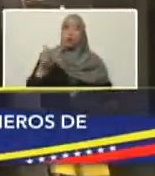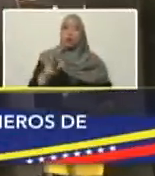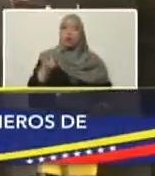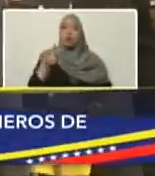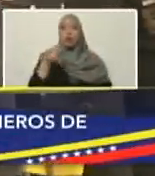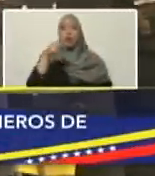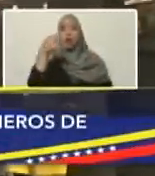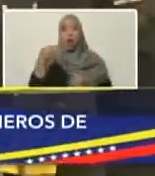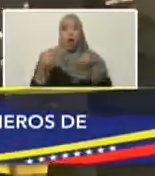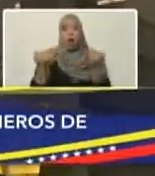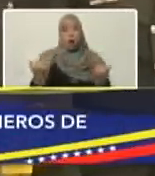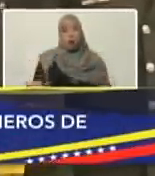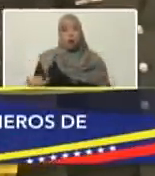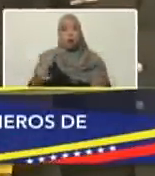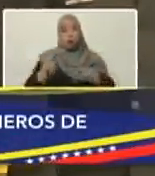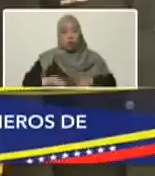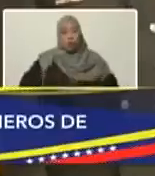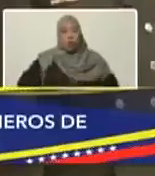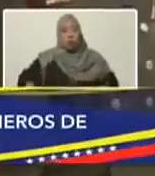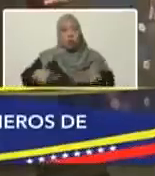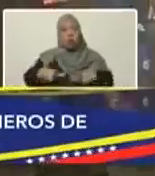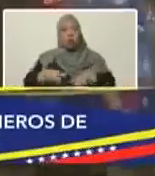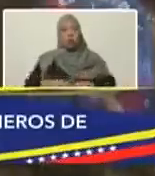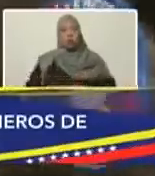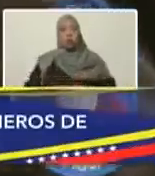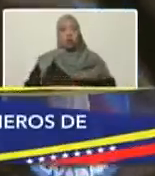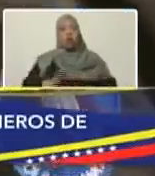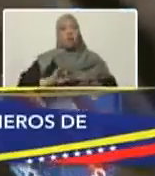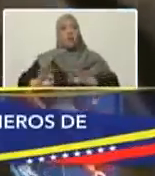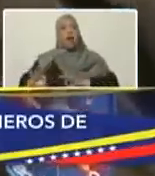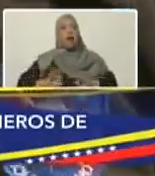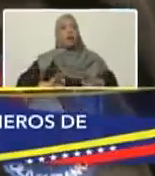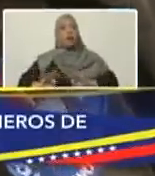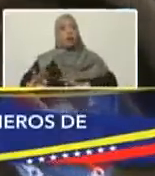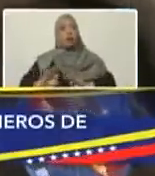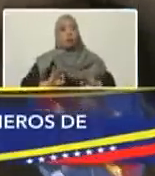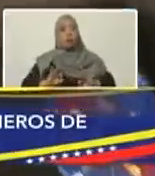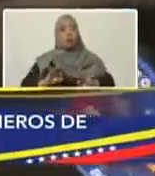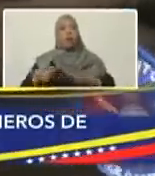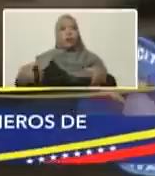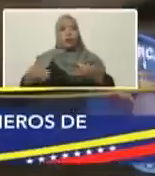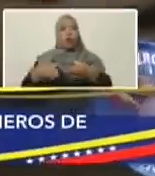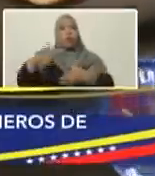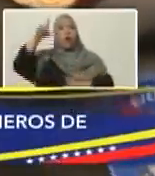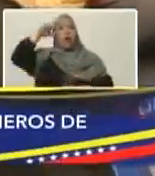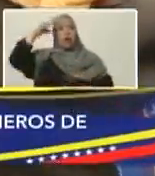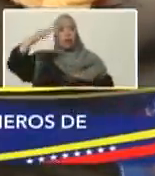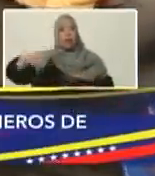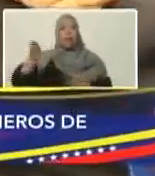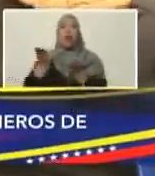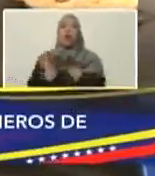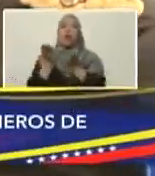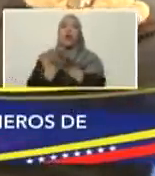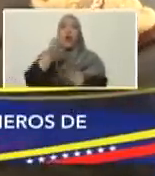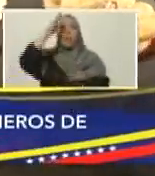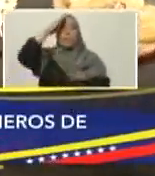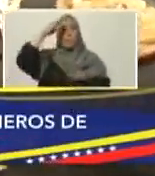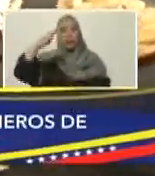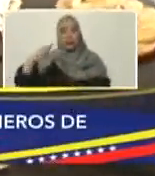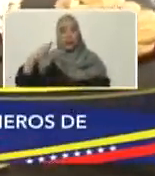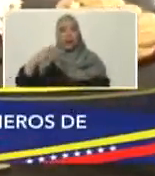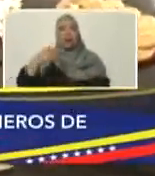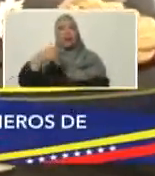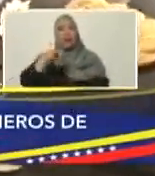Celebrado justamente en los espacios del teatro de la Academia Militar del Ejército. En esta